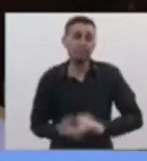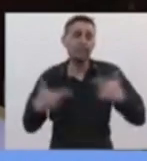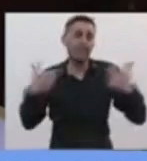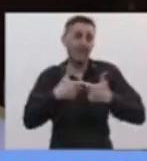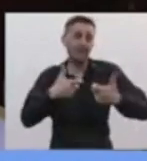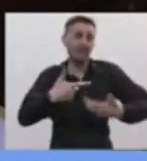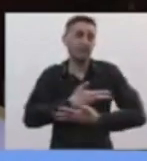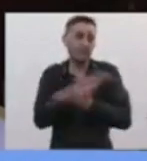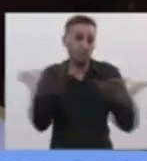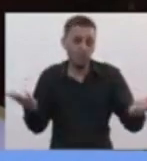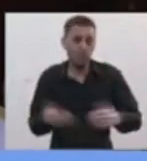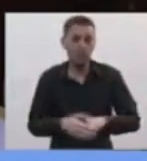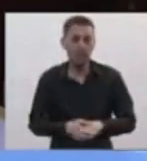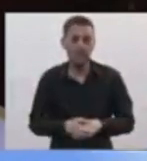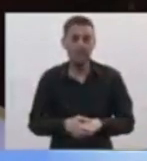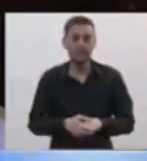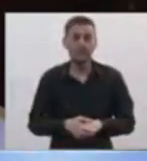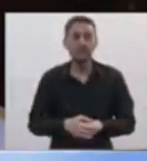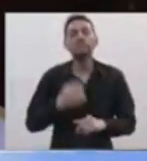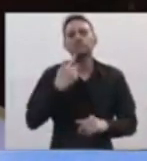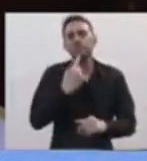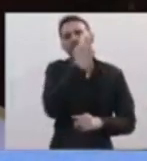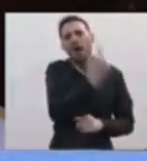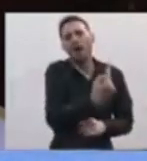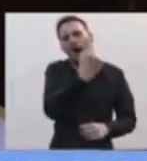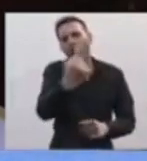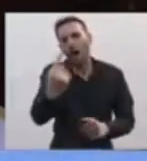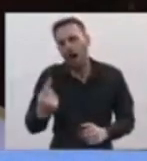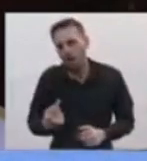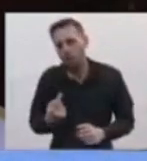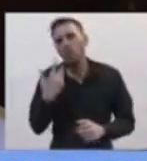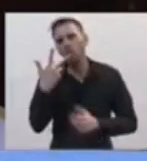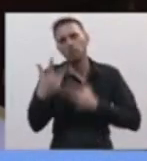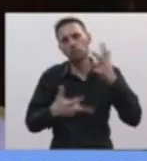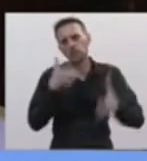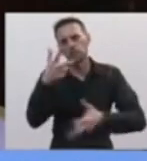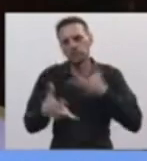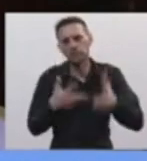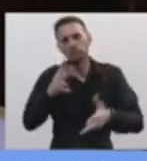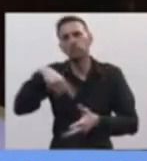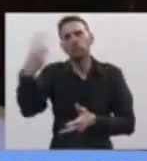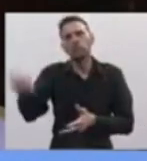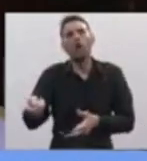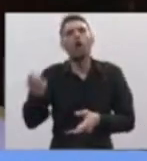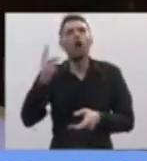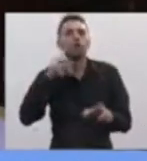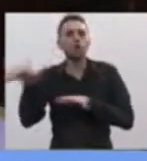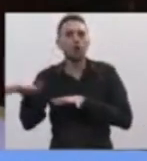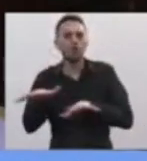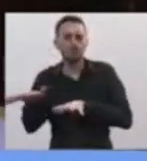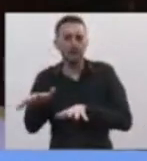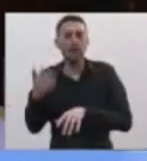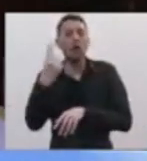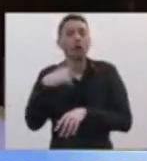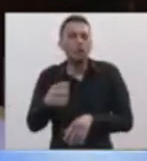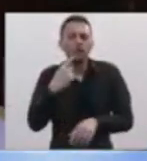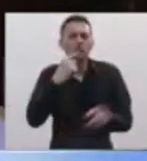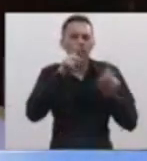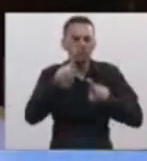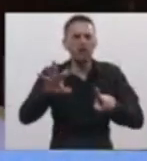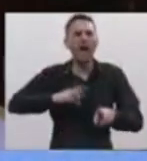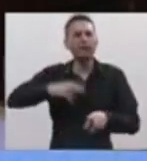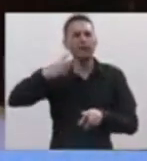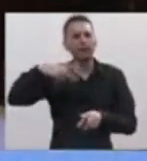seguramente cuando las peinamos una por una es una discusión que podemos dar en otro momento y con mayor rigurosidad pero hago esta pregunta el